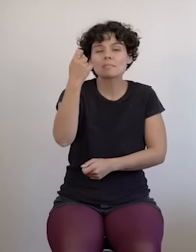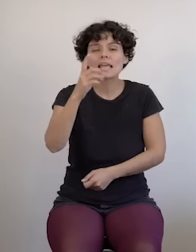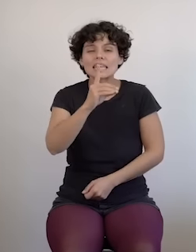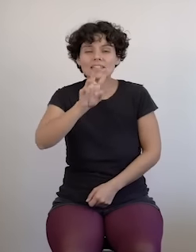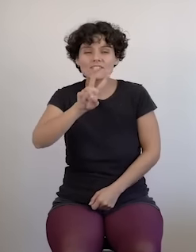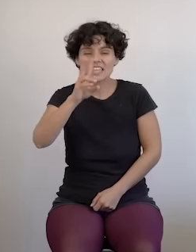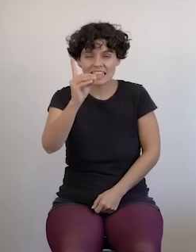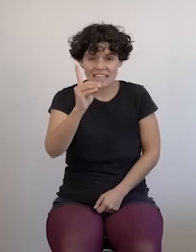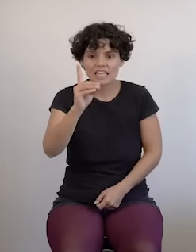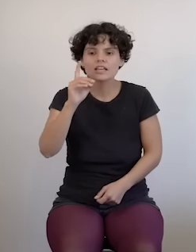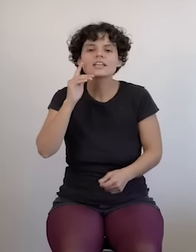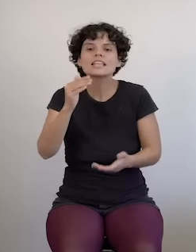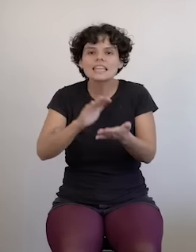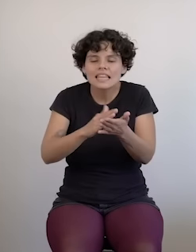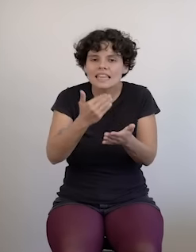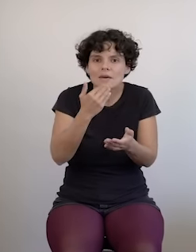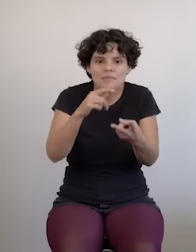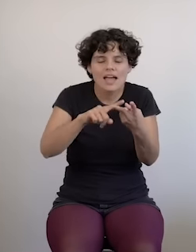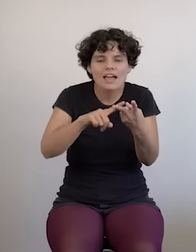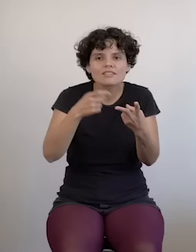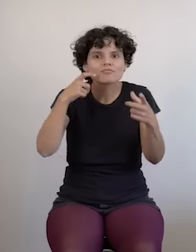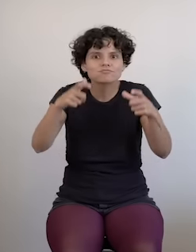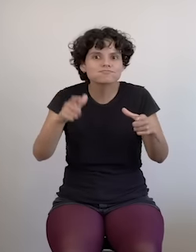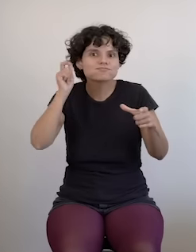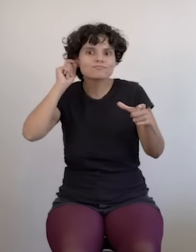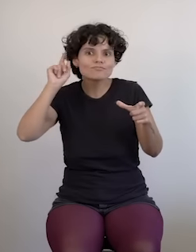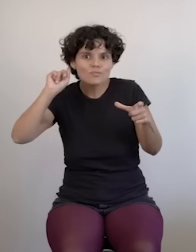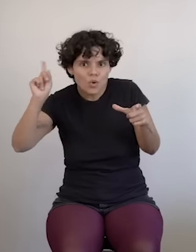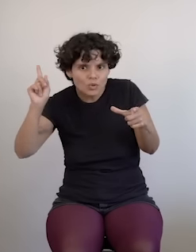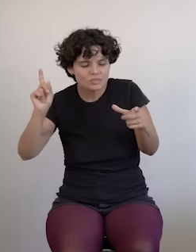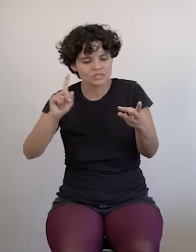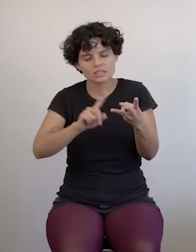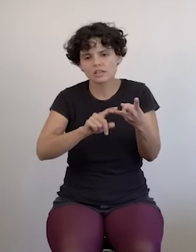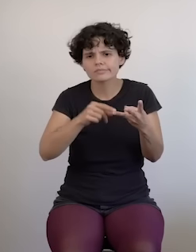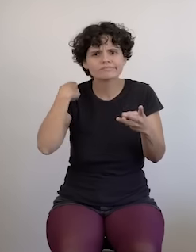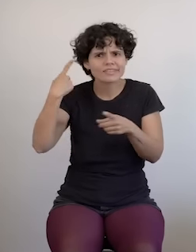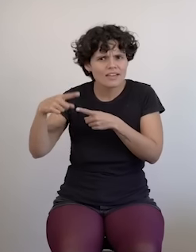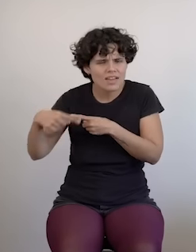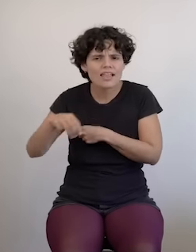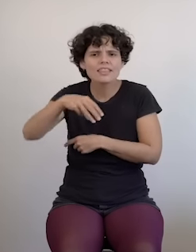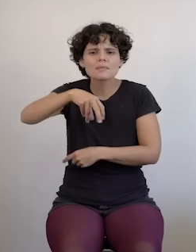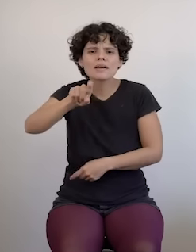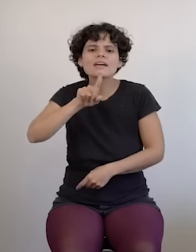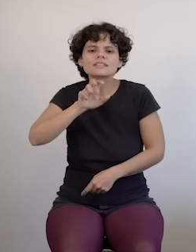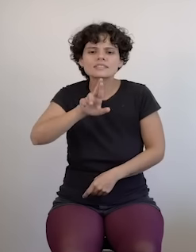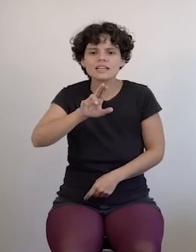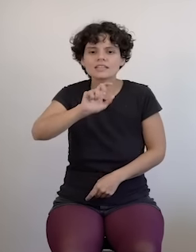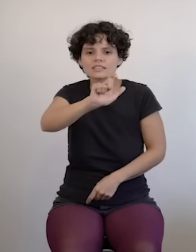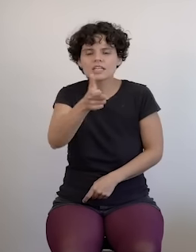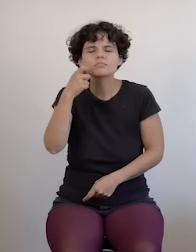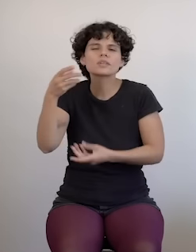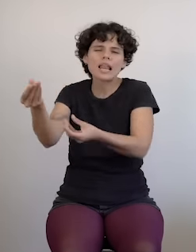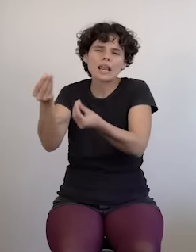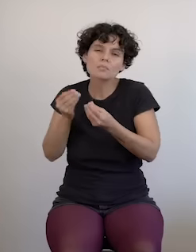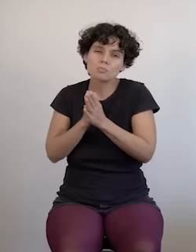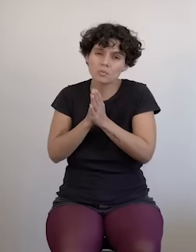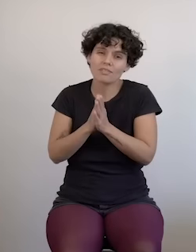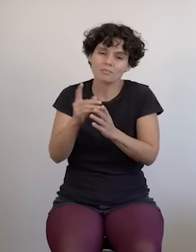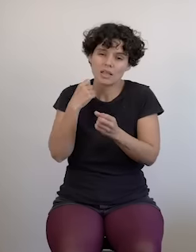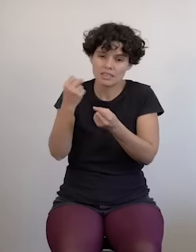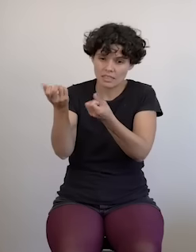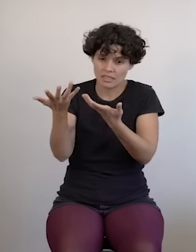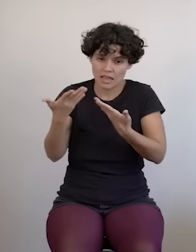compa. Claro, tío. Toda la cuestión. Sí. Entonces estábamos... ¡Qué bacán, bueno, qué bacán! Oye, y tú sabes que Master G nos regaló un tremendo... Puede mostrar el equipo grande, ¿no? O